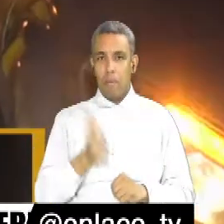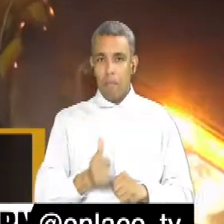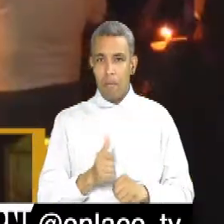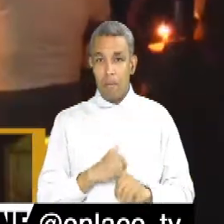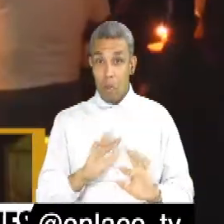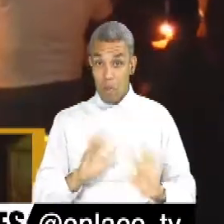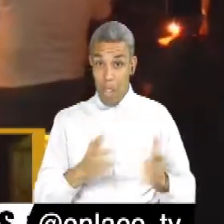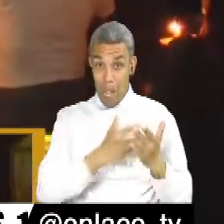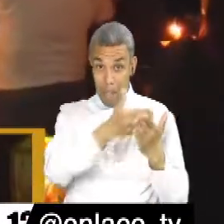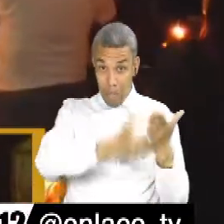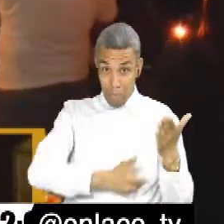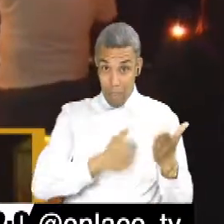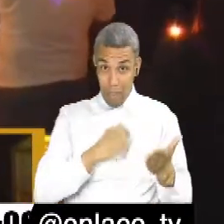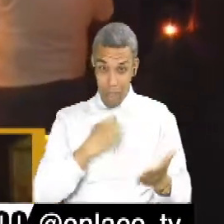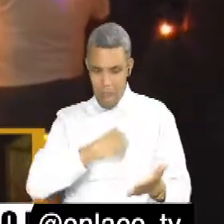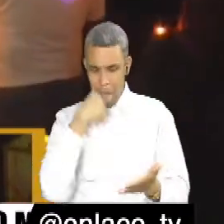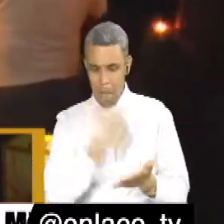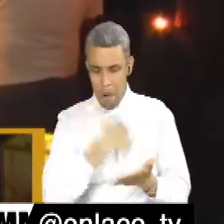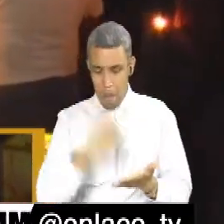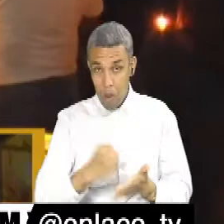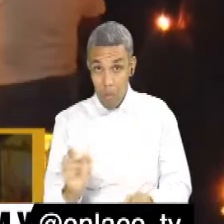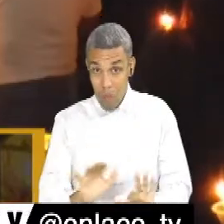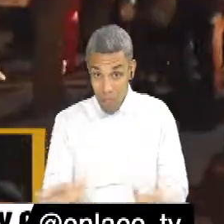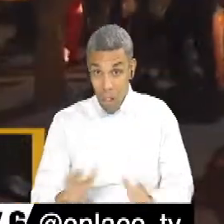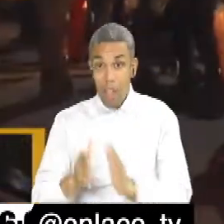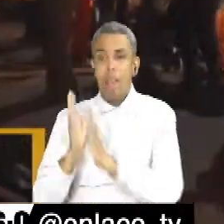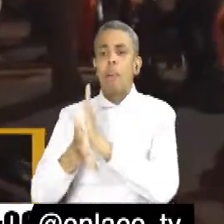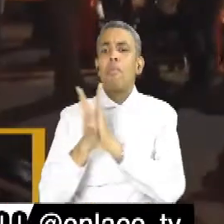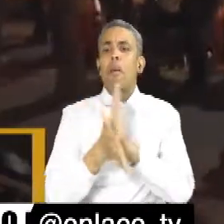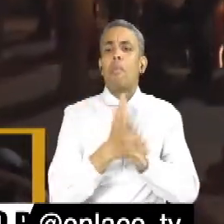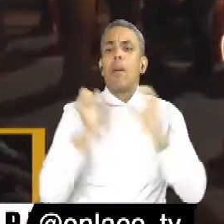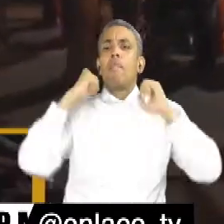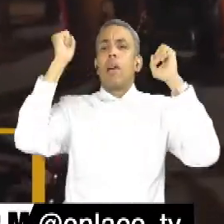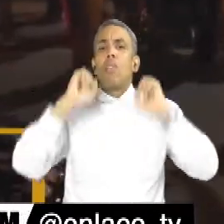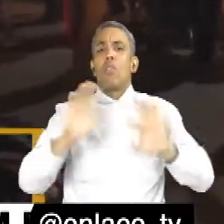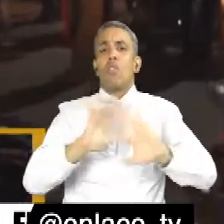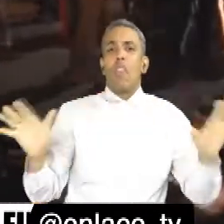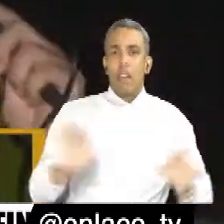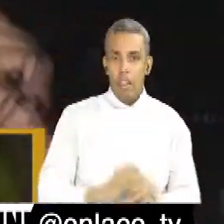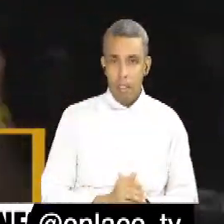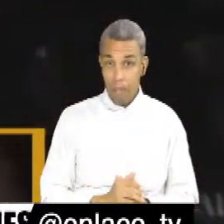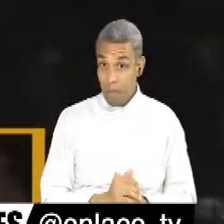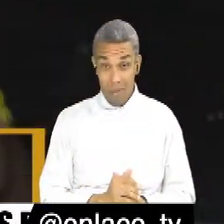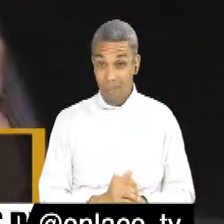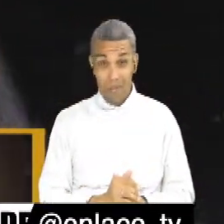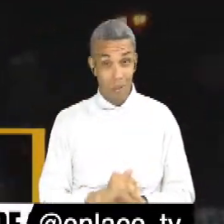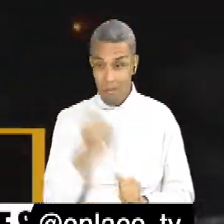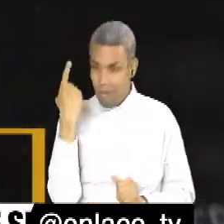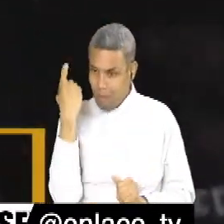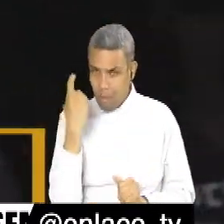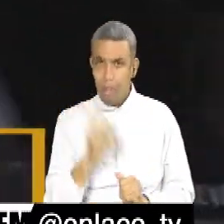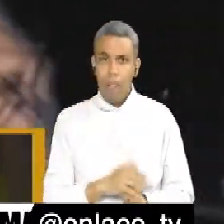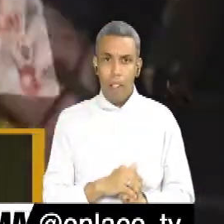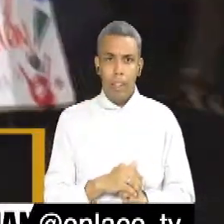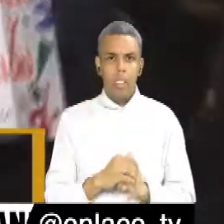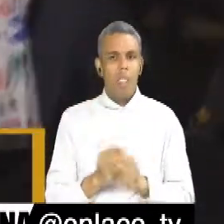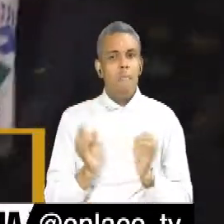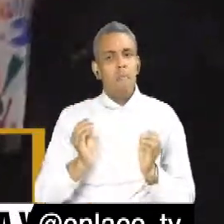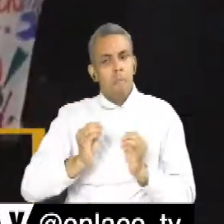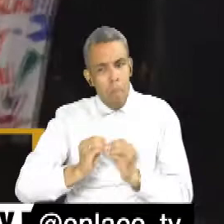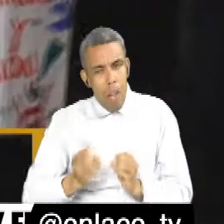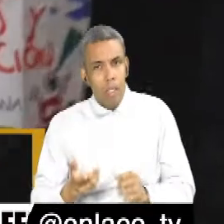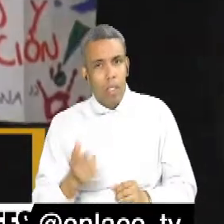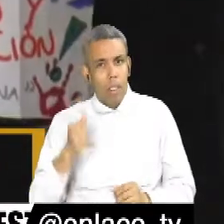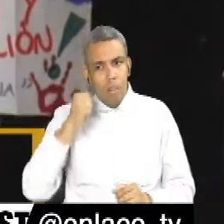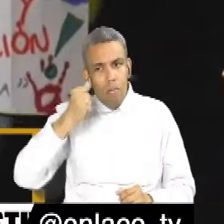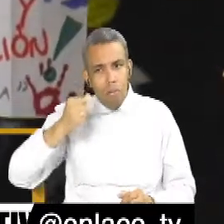firmado dicho acuerdo y no se ha hecho público el anuncio de levantar el cese de actividades por parte de los docentes. Se espera conocer los detalles económicos